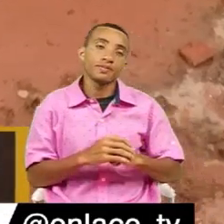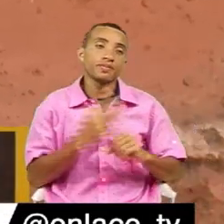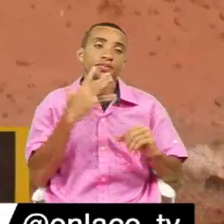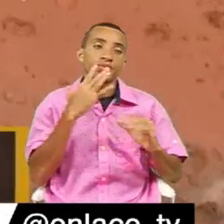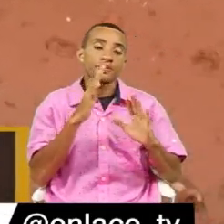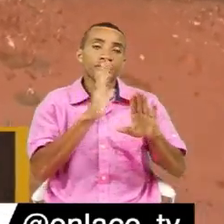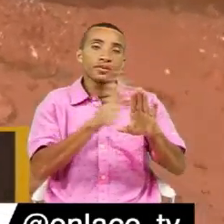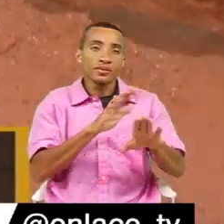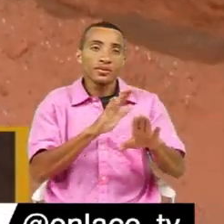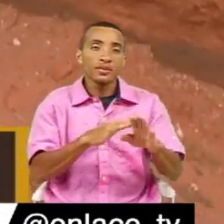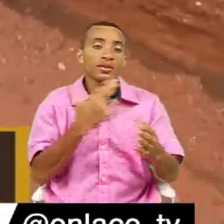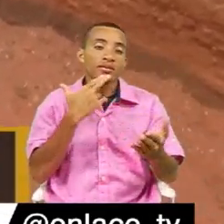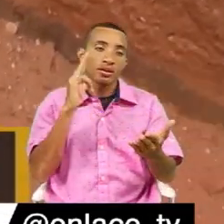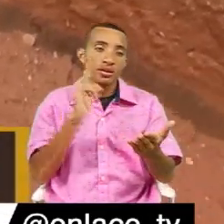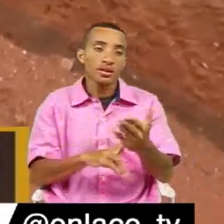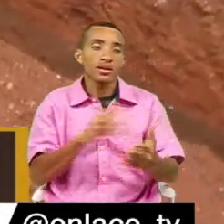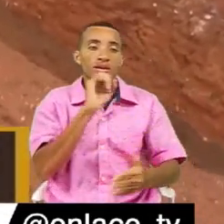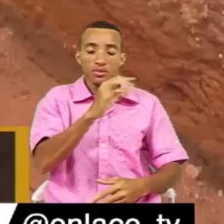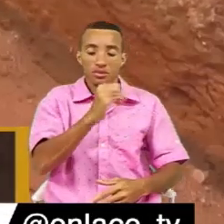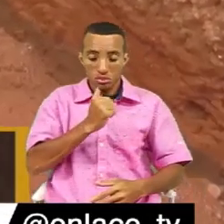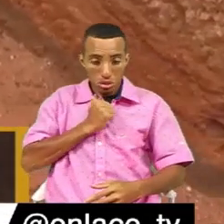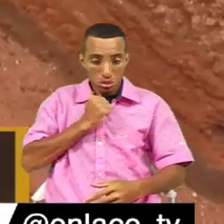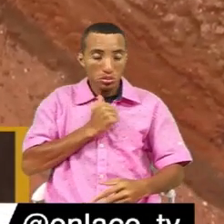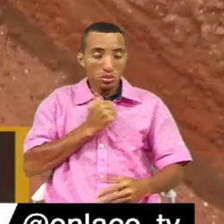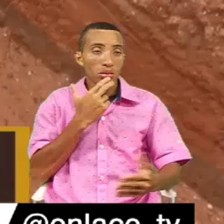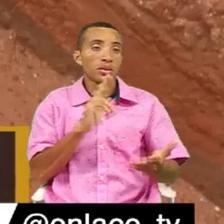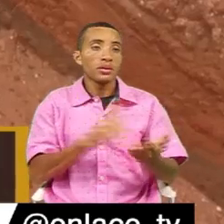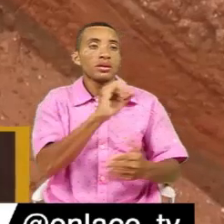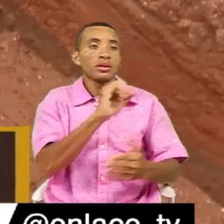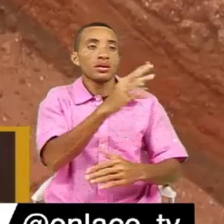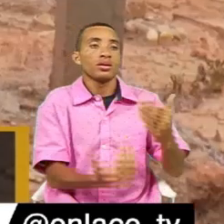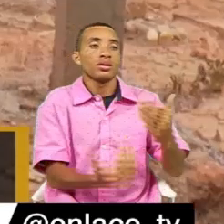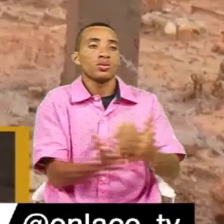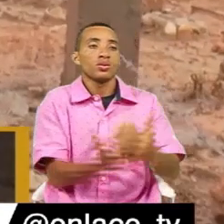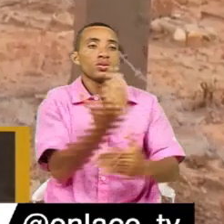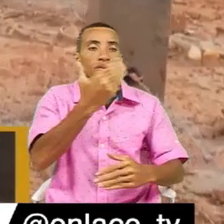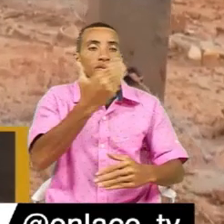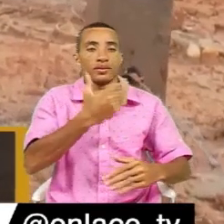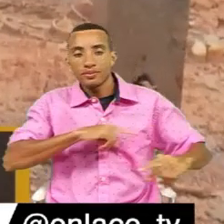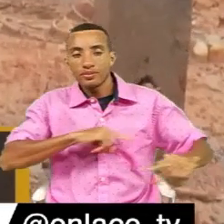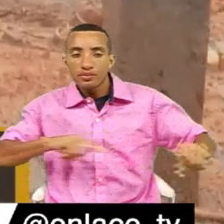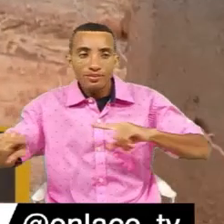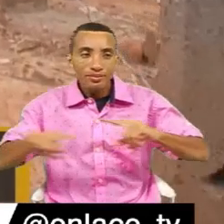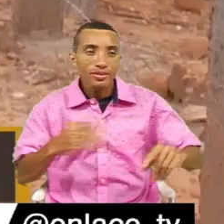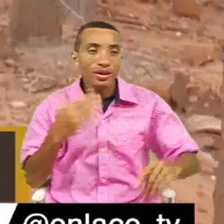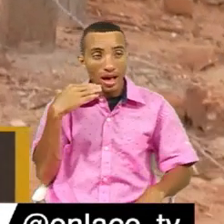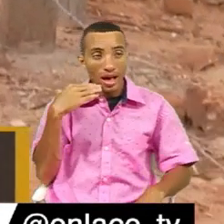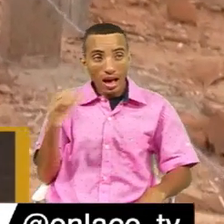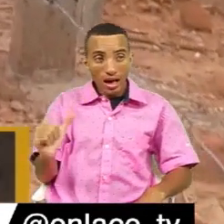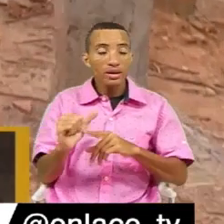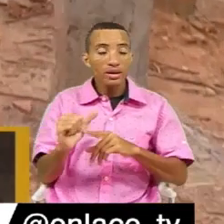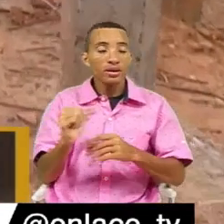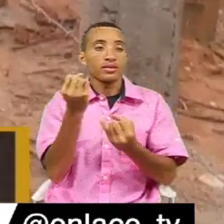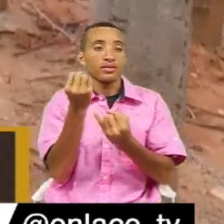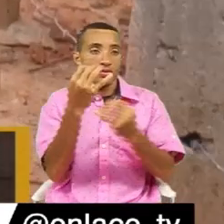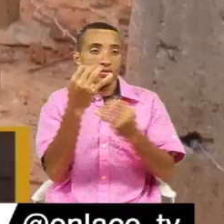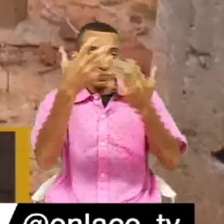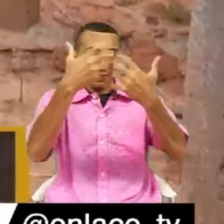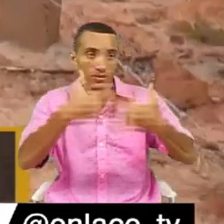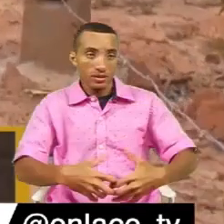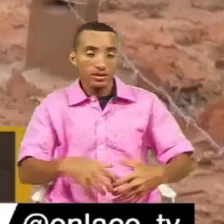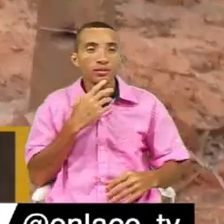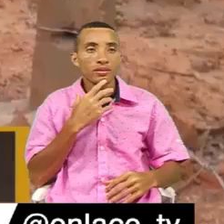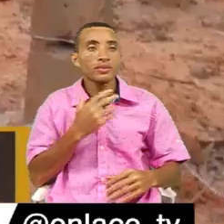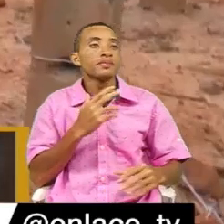pasada se pasó carta, yo personalmente le pasé carta al nuevo gerente de Ferticol para hablar con él y prácticamente tampoco, no me han dado cita, he